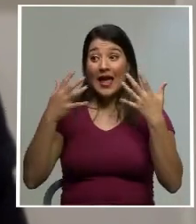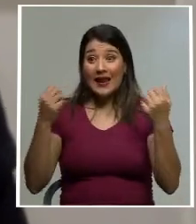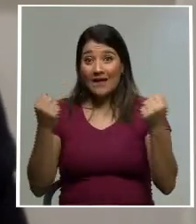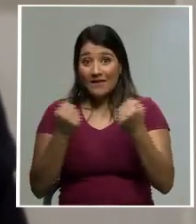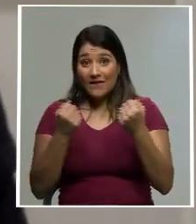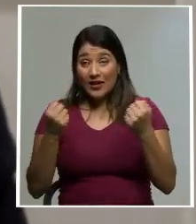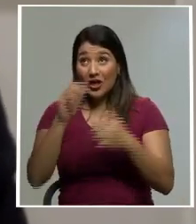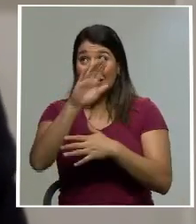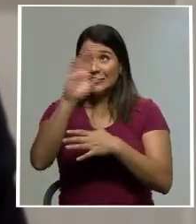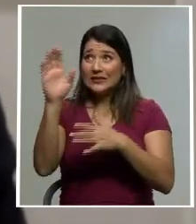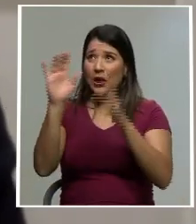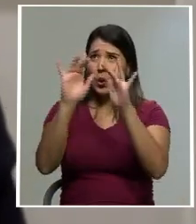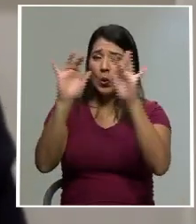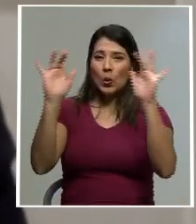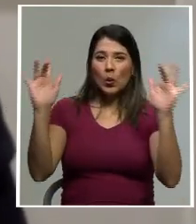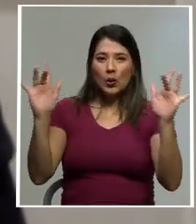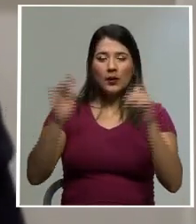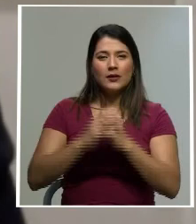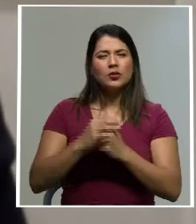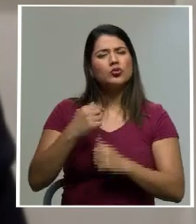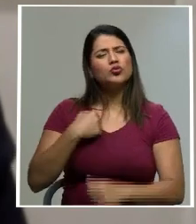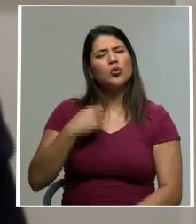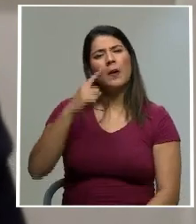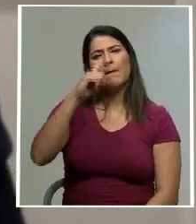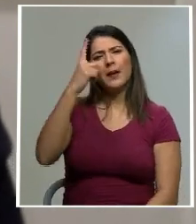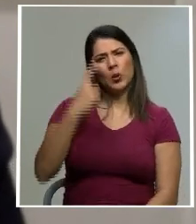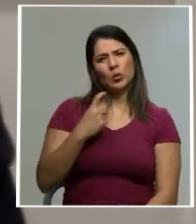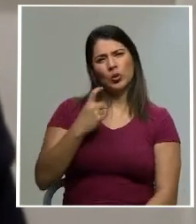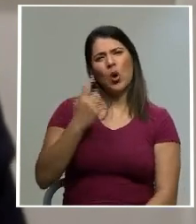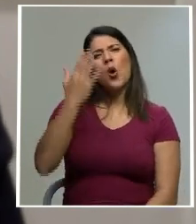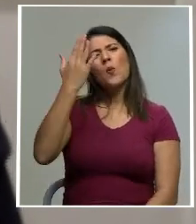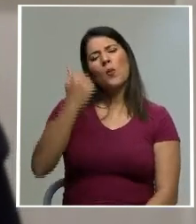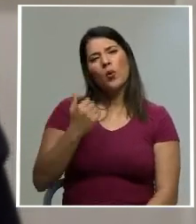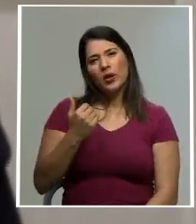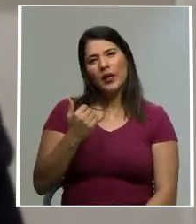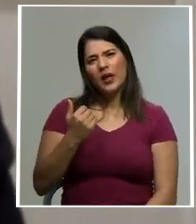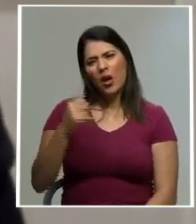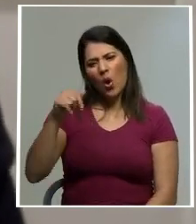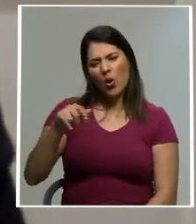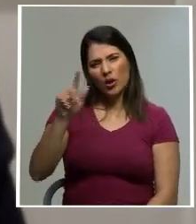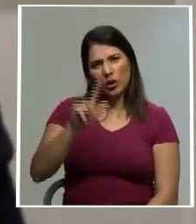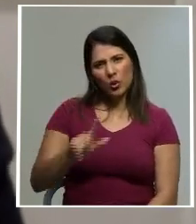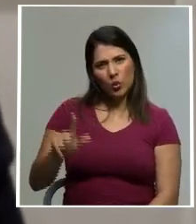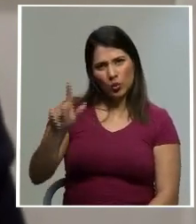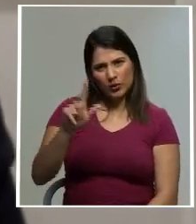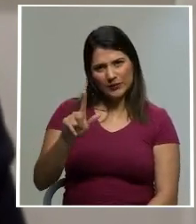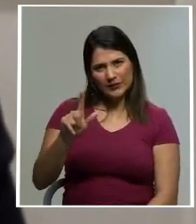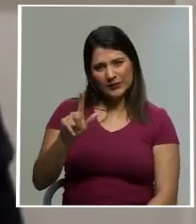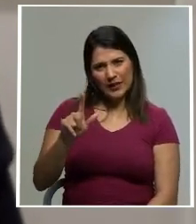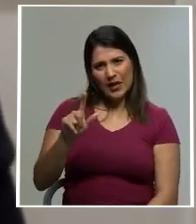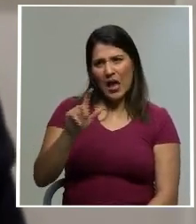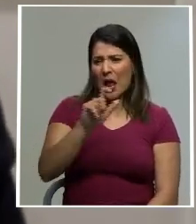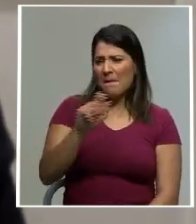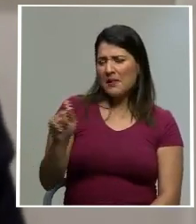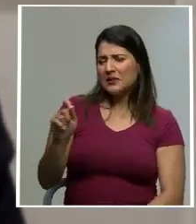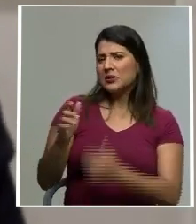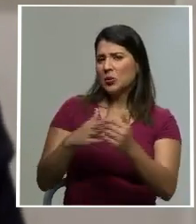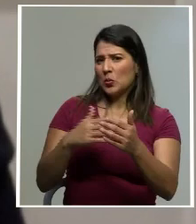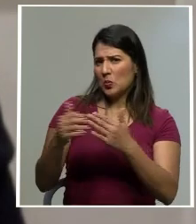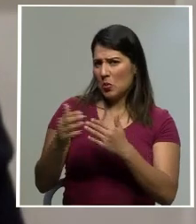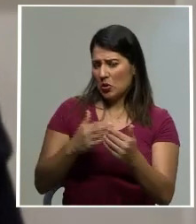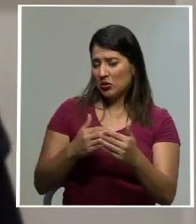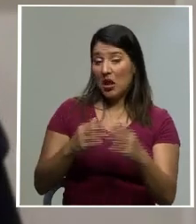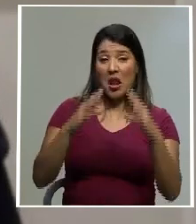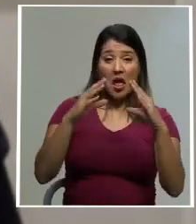cielo está despejado. Me pregunto por qué tuvo que ser lunes. El mes da igual, y la